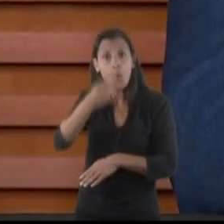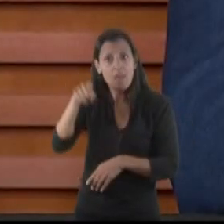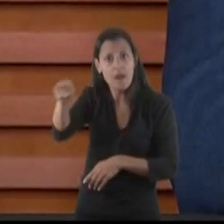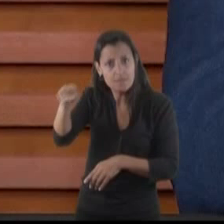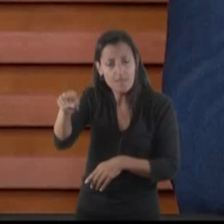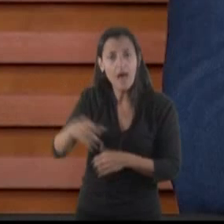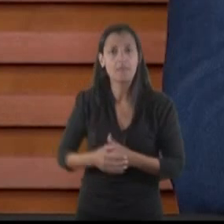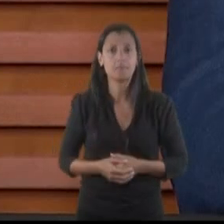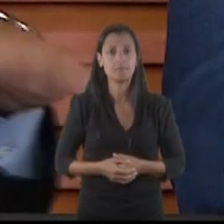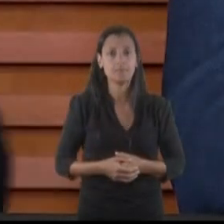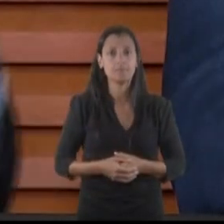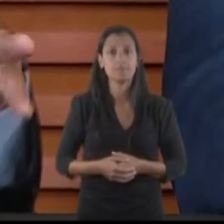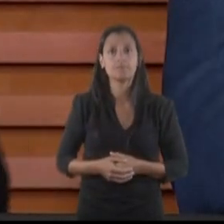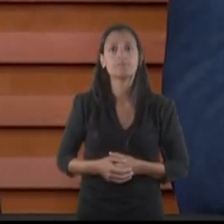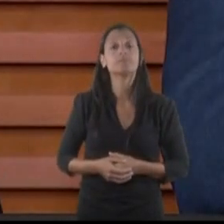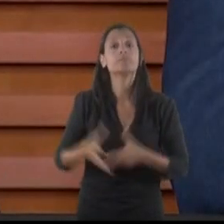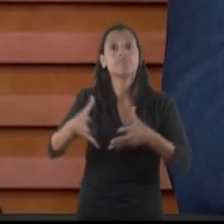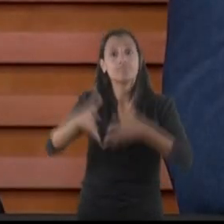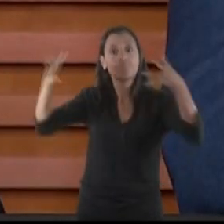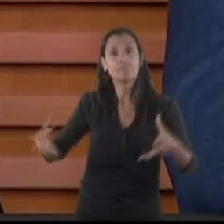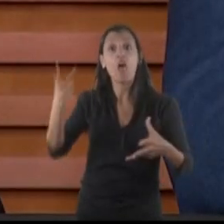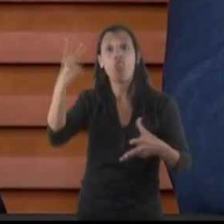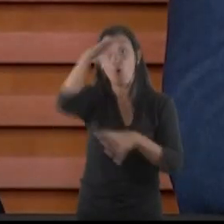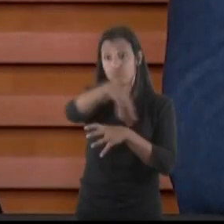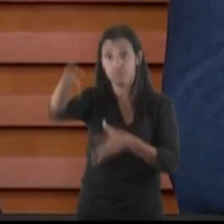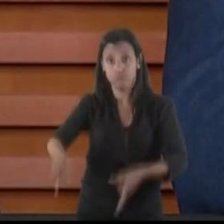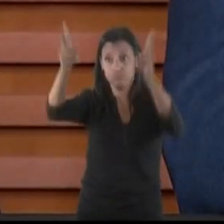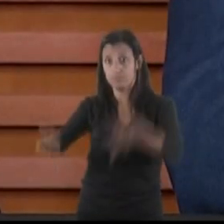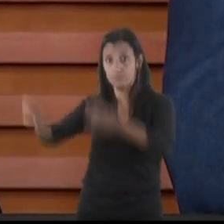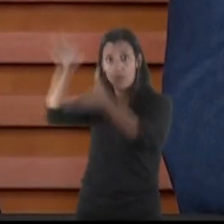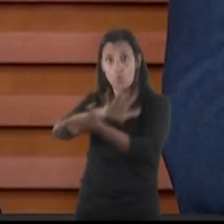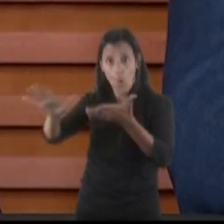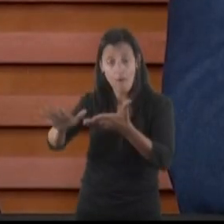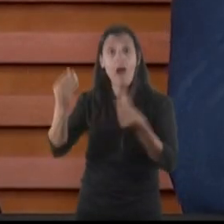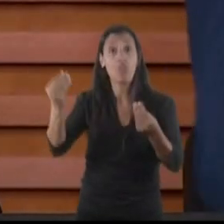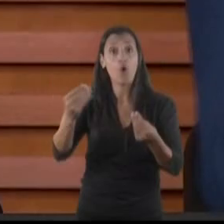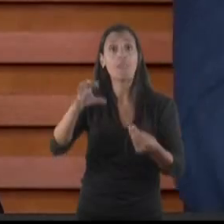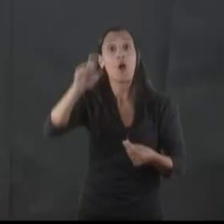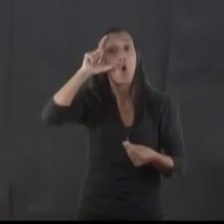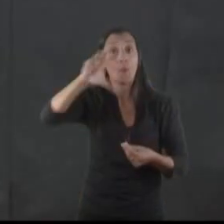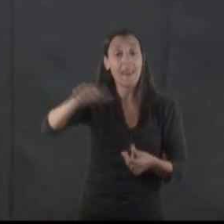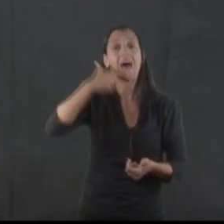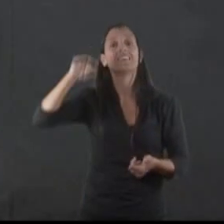desarrolle 2 ampliaciones edilicias en Oberá y en San Vicente.